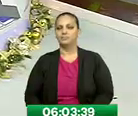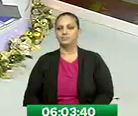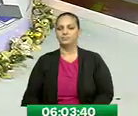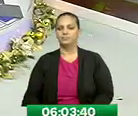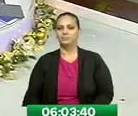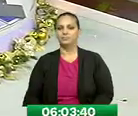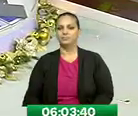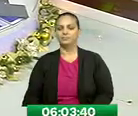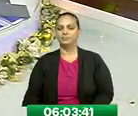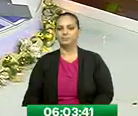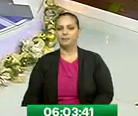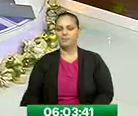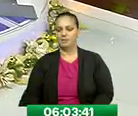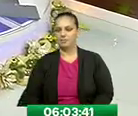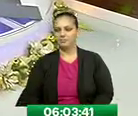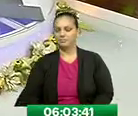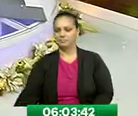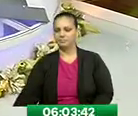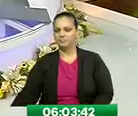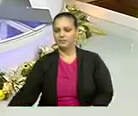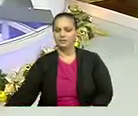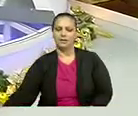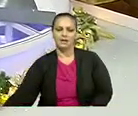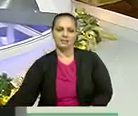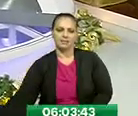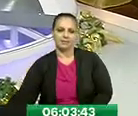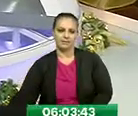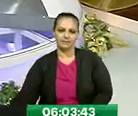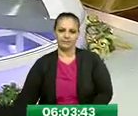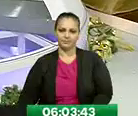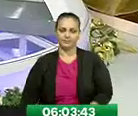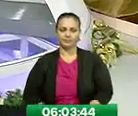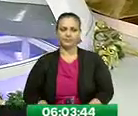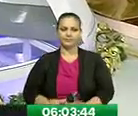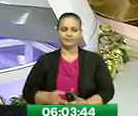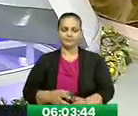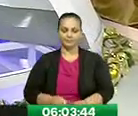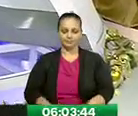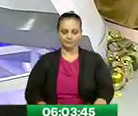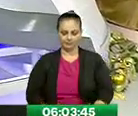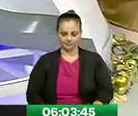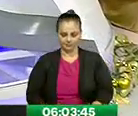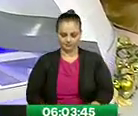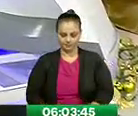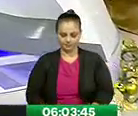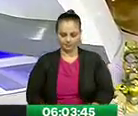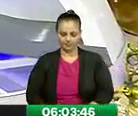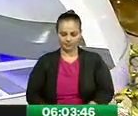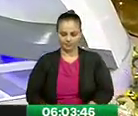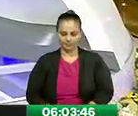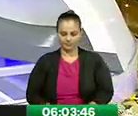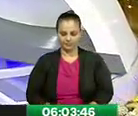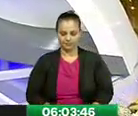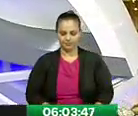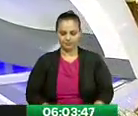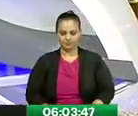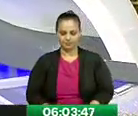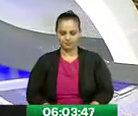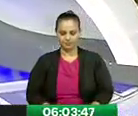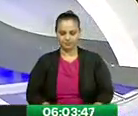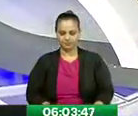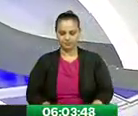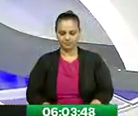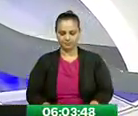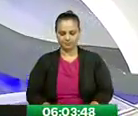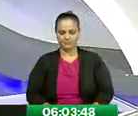Una agresión salvaje, criminal, prácticamente porque donde esta gata hidráulica hubiera... Es un poquito más acá, en el ojo. En el ojo o en la